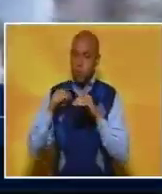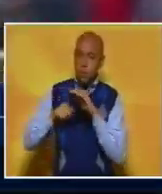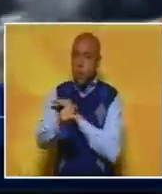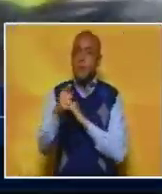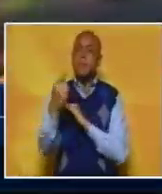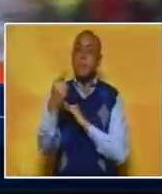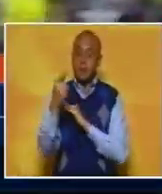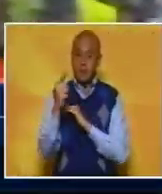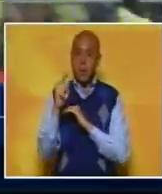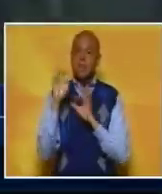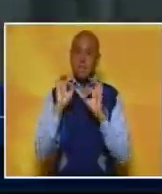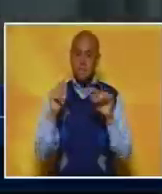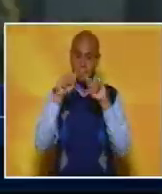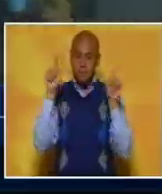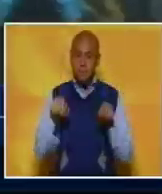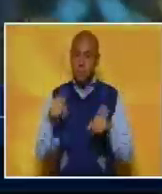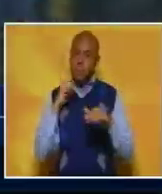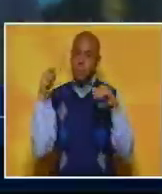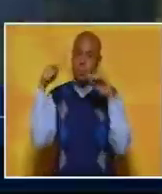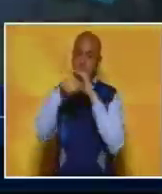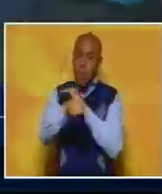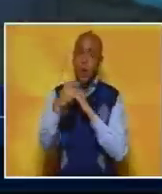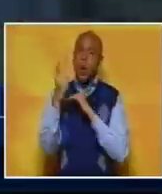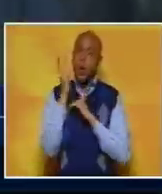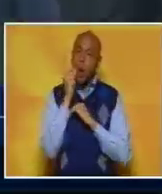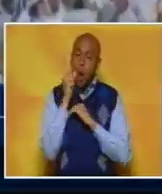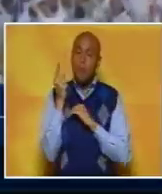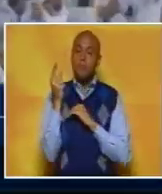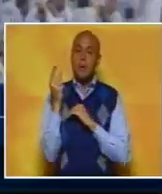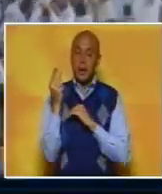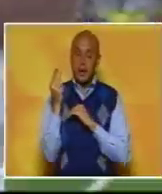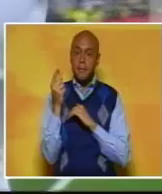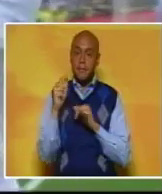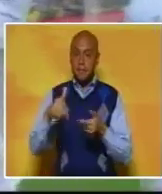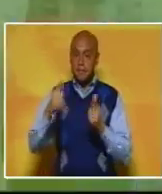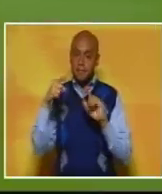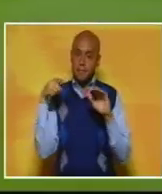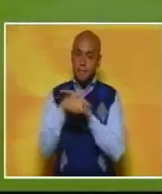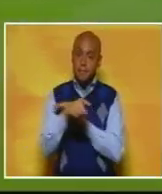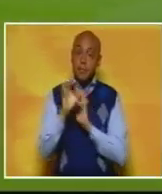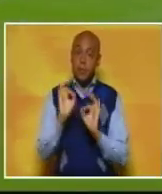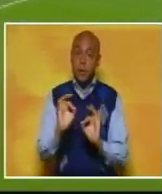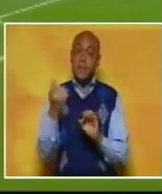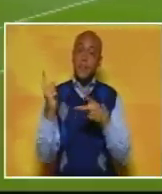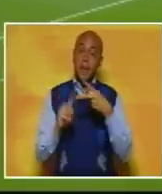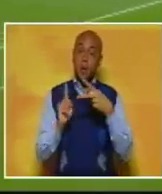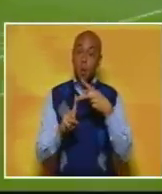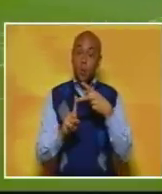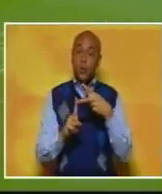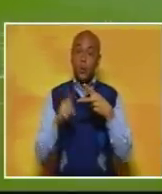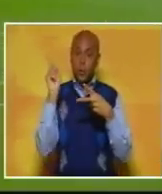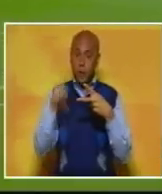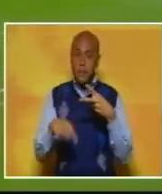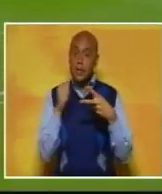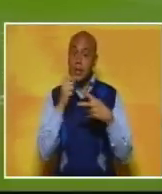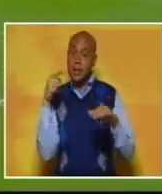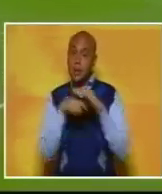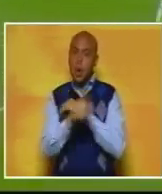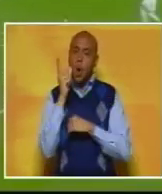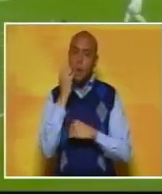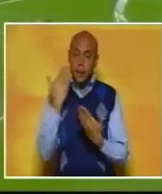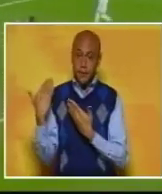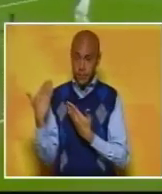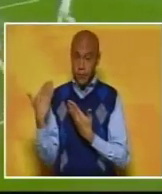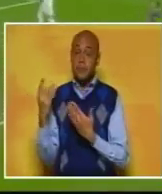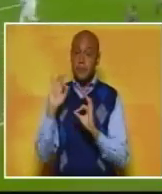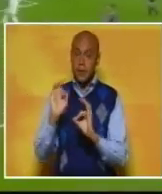con un disparo al arco, el cual vulneró al arquero Marc-André ter Stegen. El segundo fue marcado por Mariano Díaz